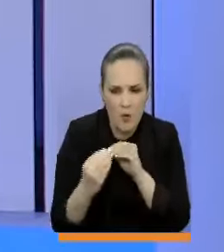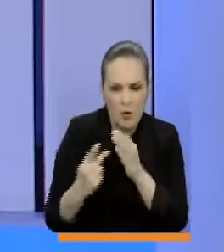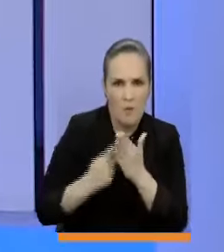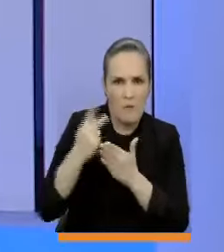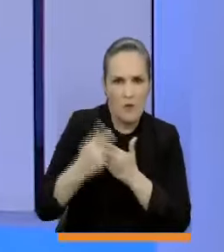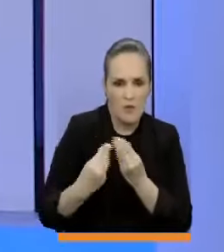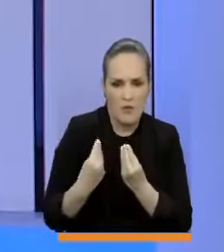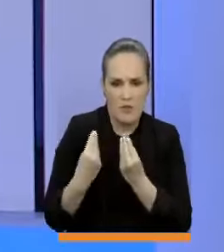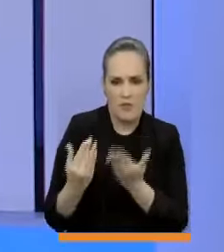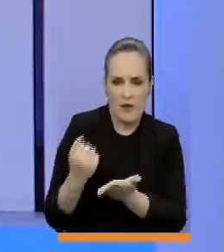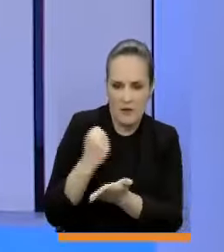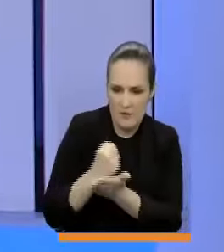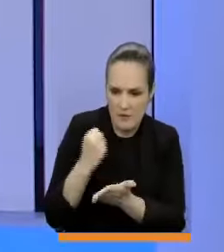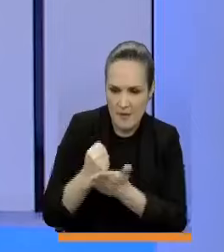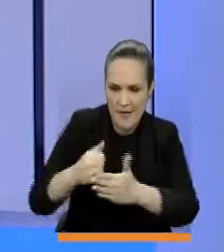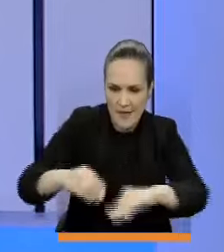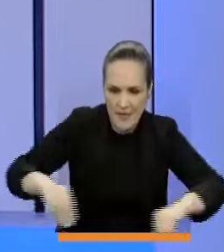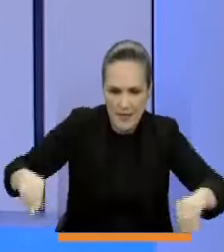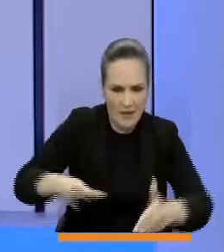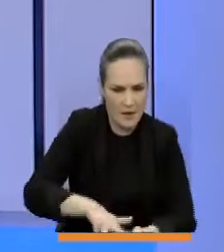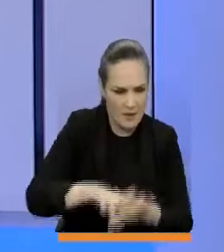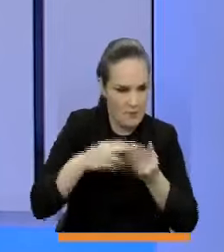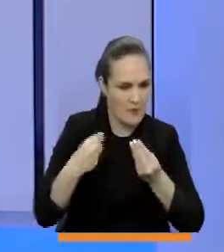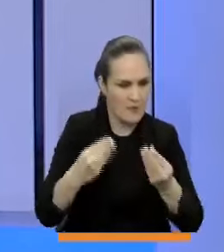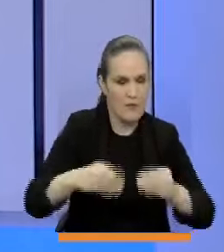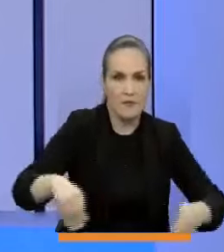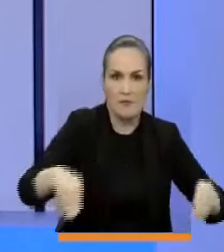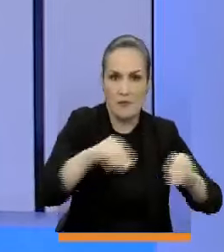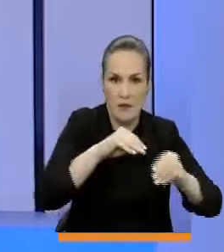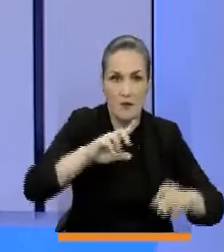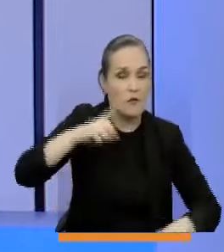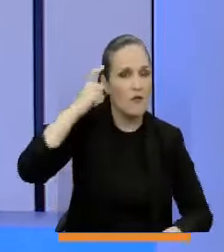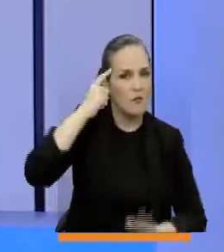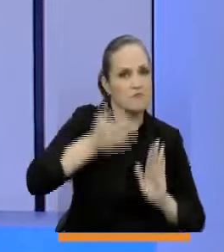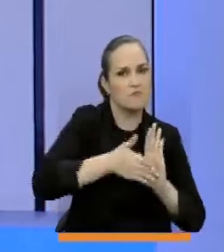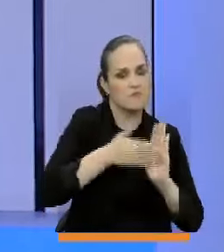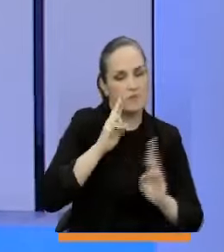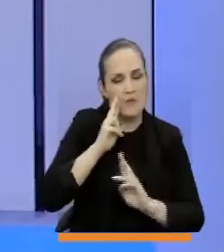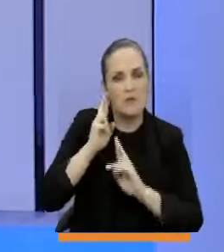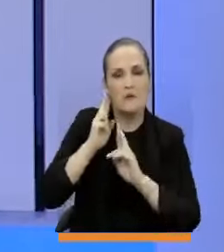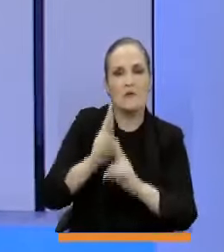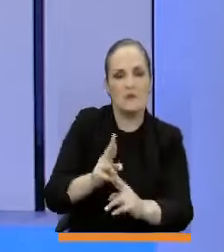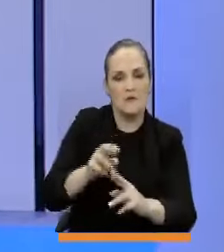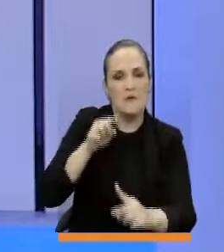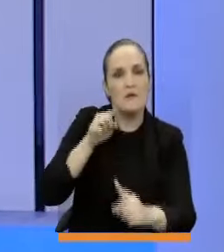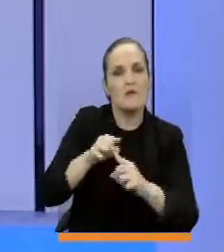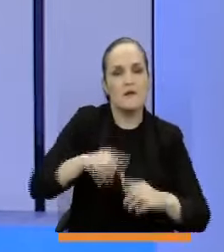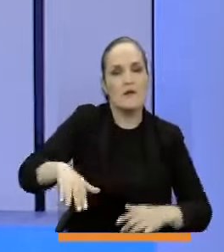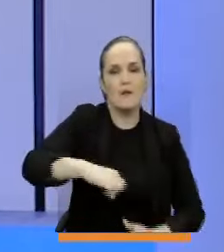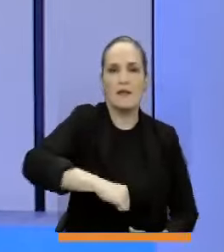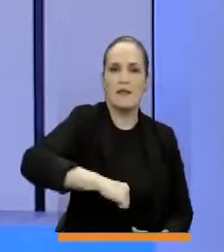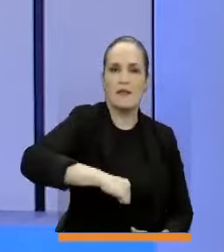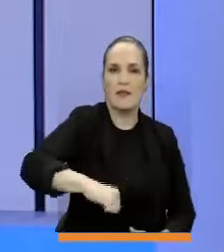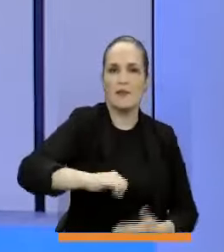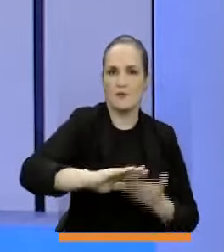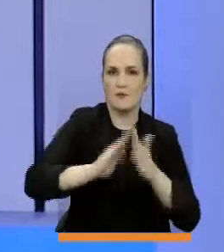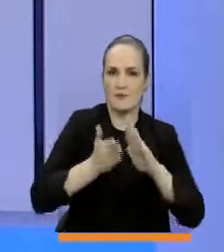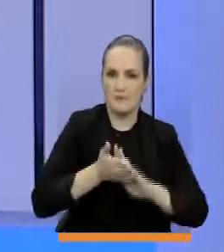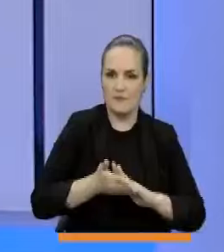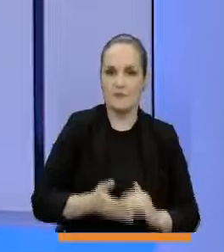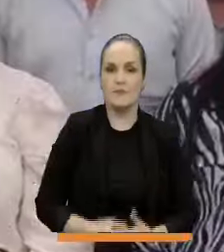entrega, titulación y restitución de tierras, el gobierno garantiza el reconocimiento y los derechos de estas